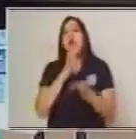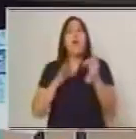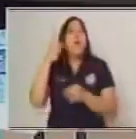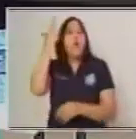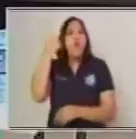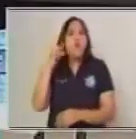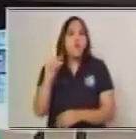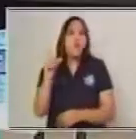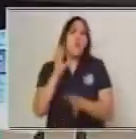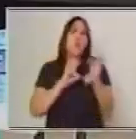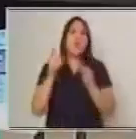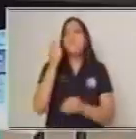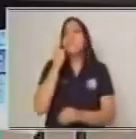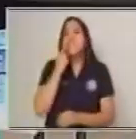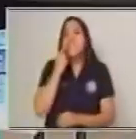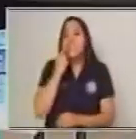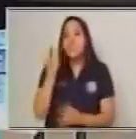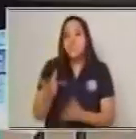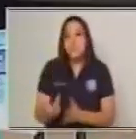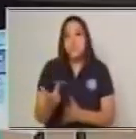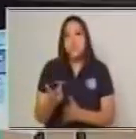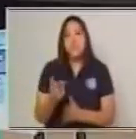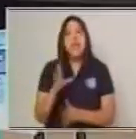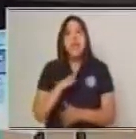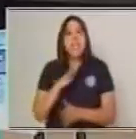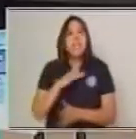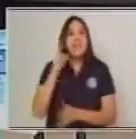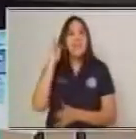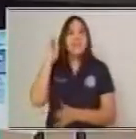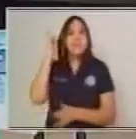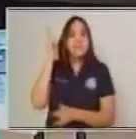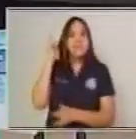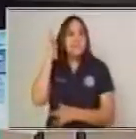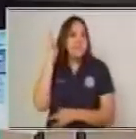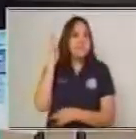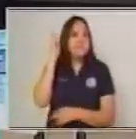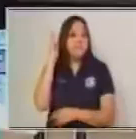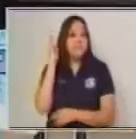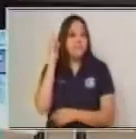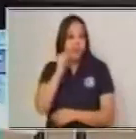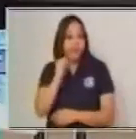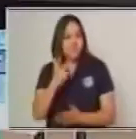comida. Y que tienen un sonido y que causan ritmo.